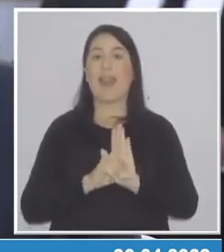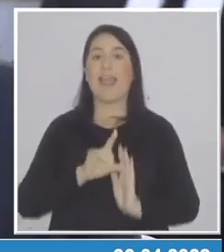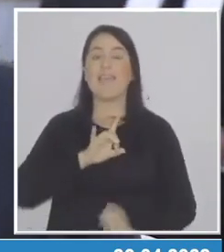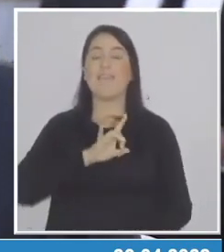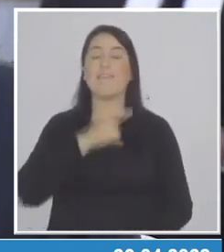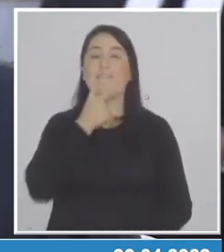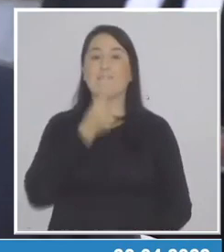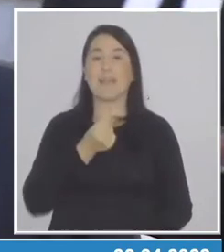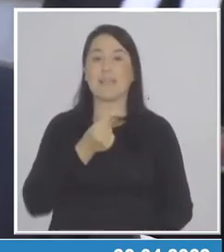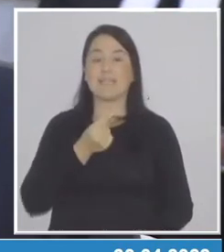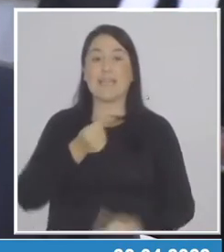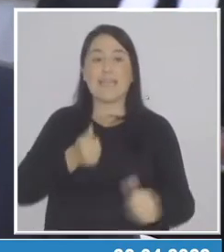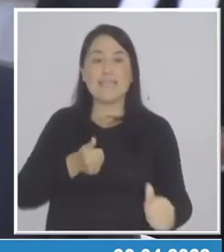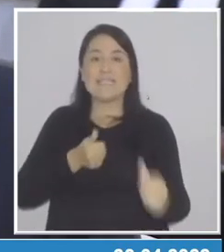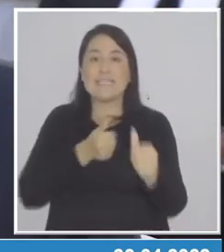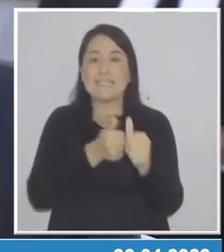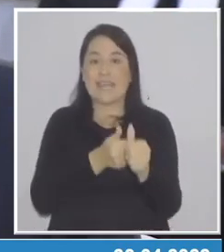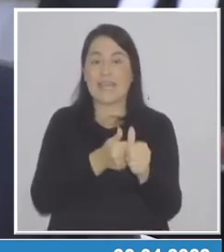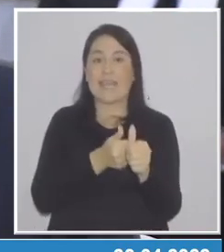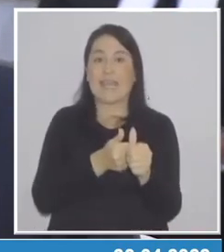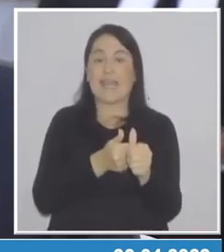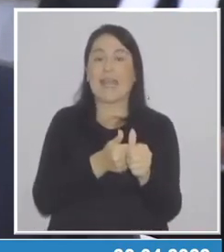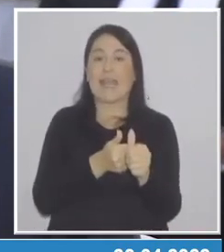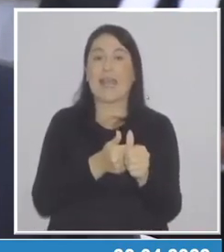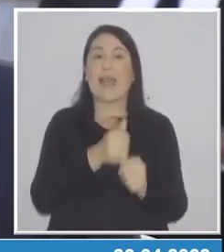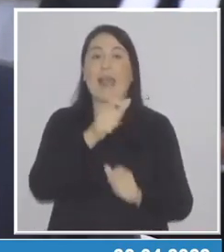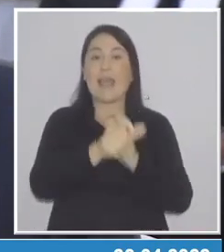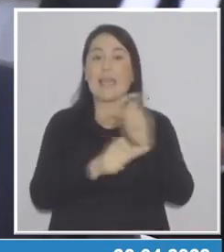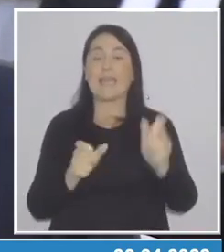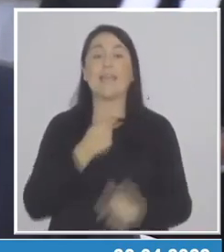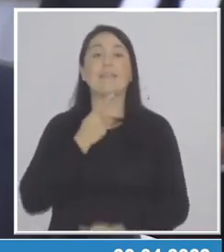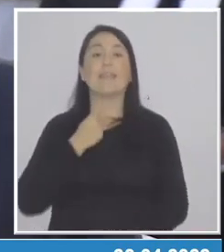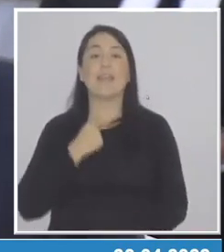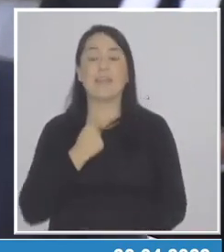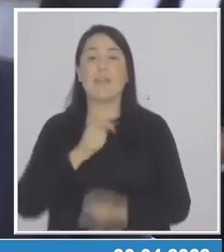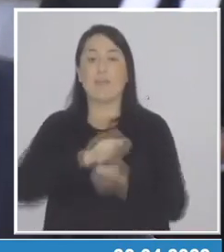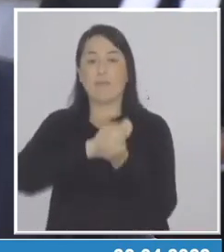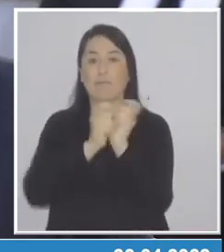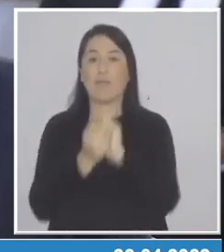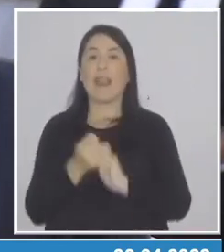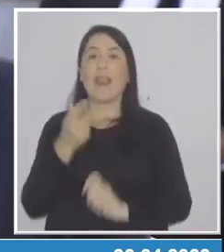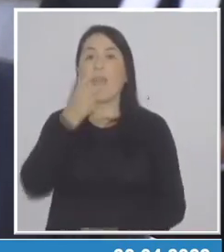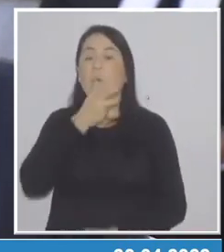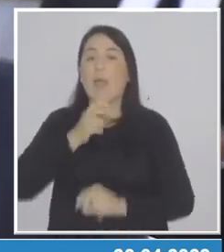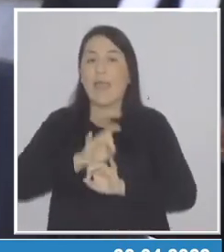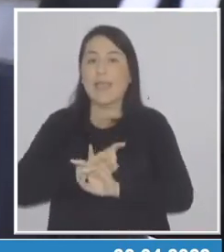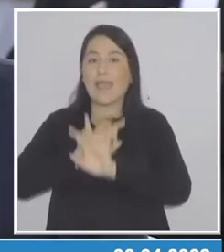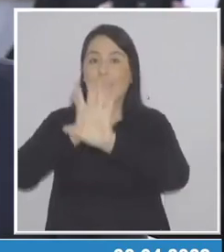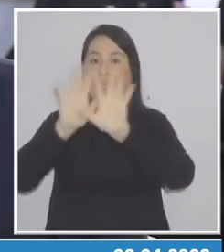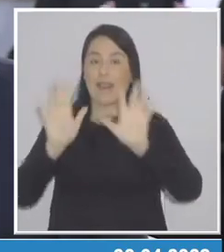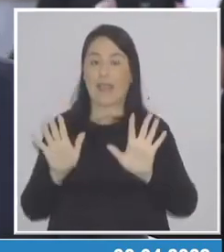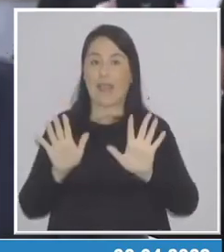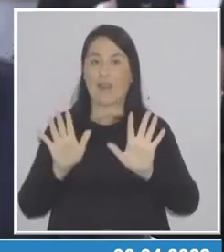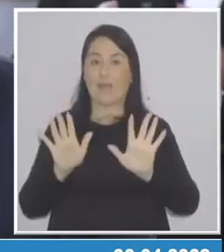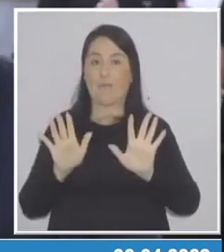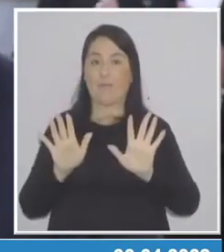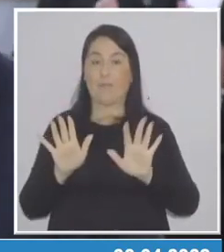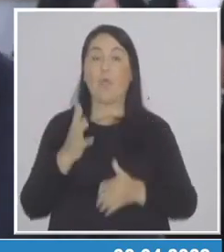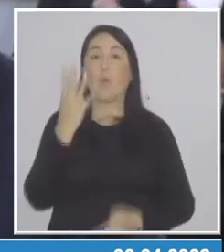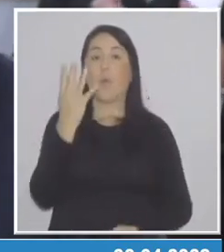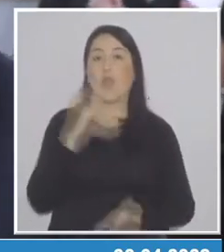acercar las leyes de interés ciudadano expresándolas en lenguaje claro. Registró más de 4